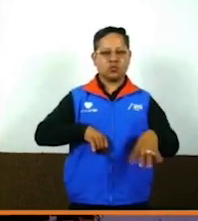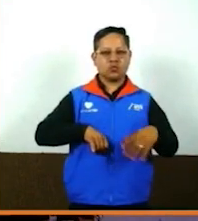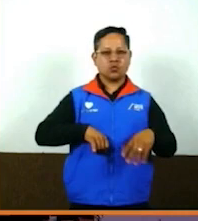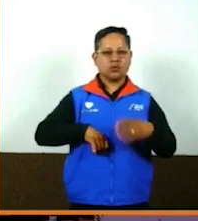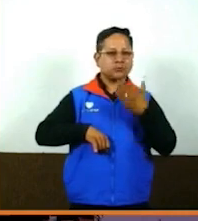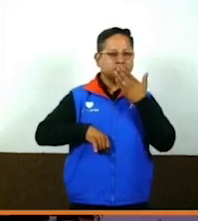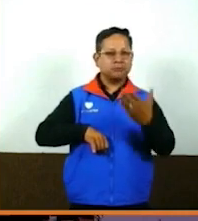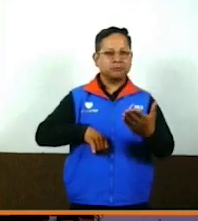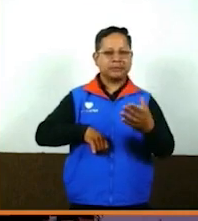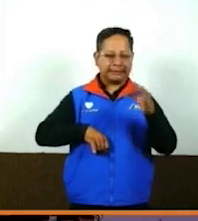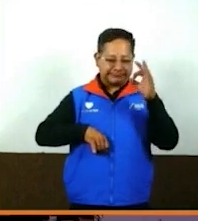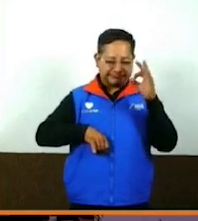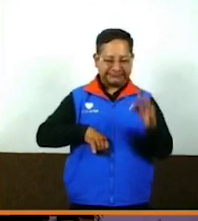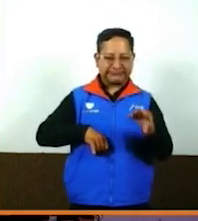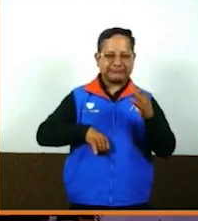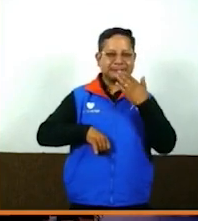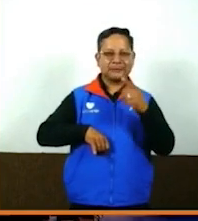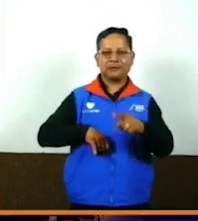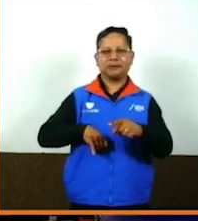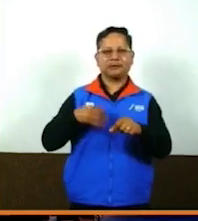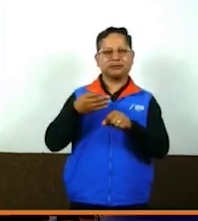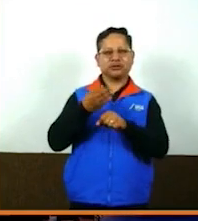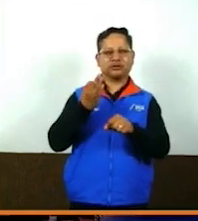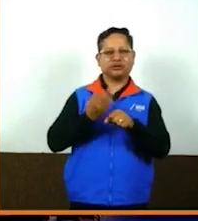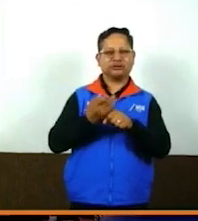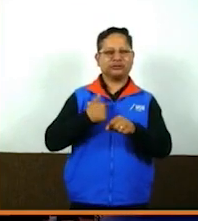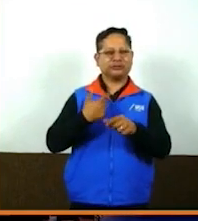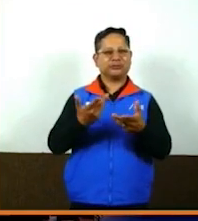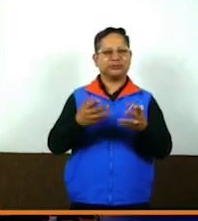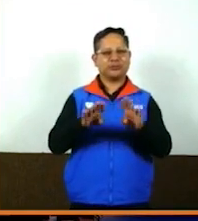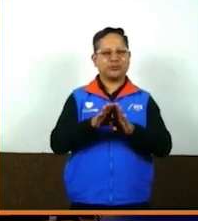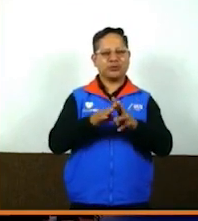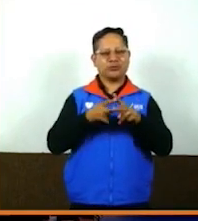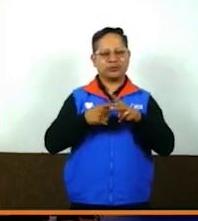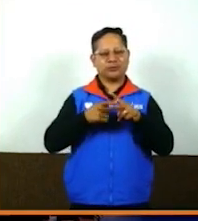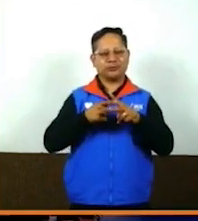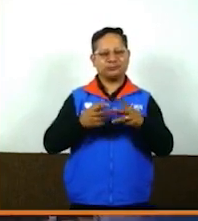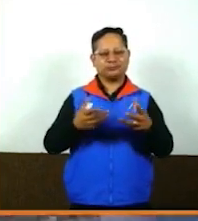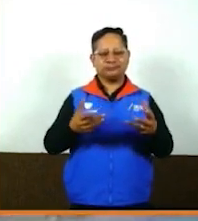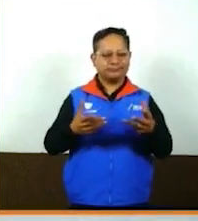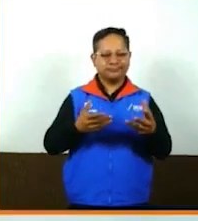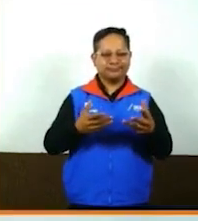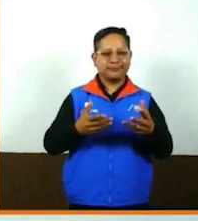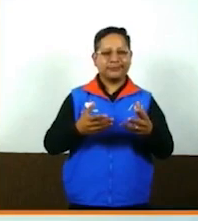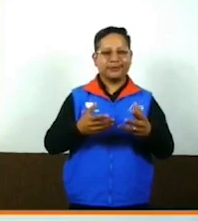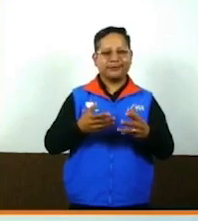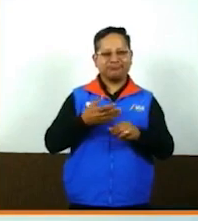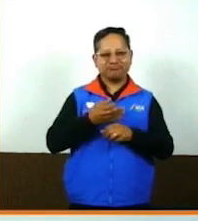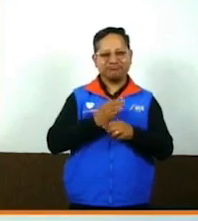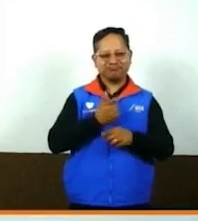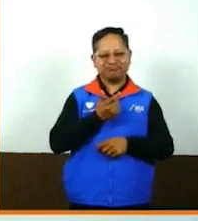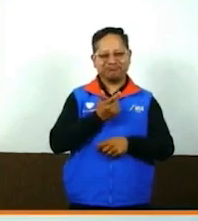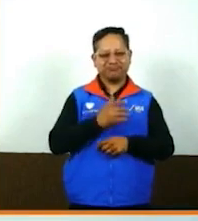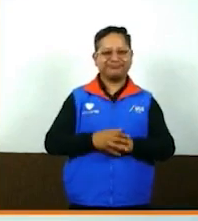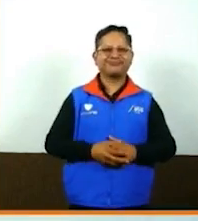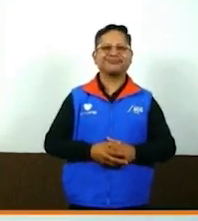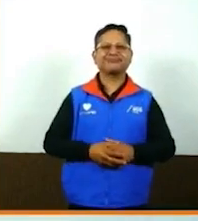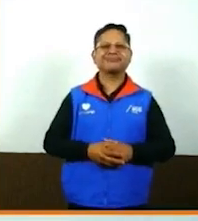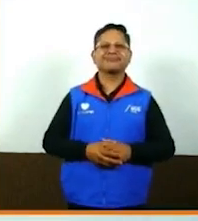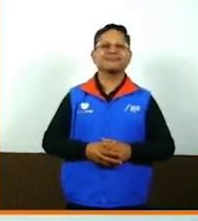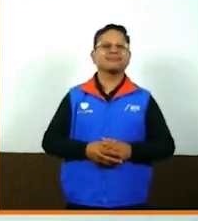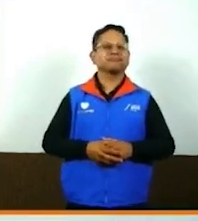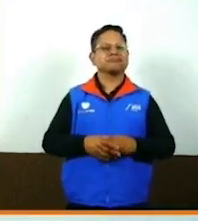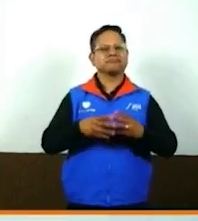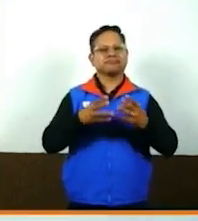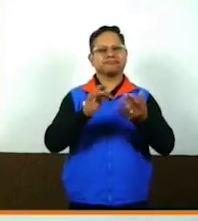bueno, yo decía la calificación. Soy tus chistes. Claro, ¿no? Es un chiste de aritmético. Bueno, ya. Bueno, pues